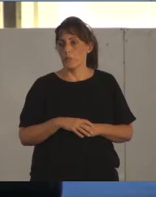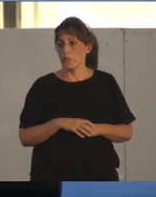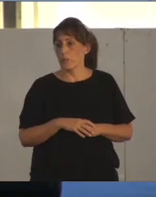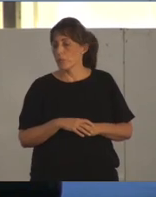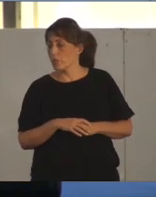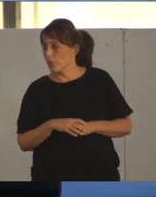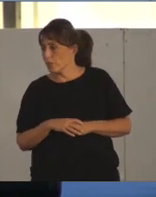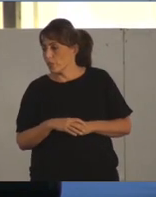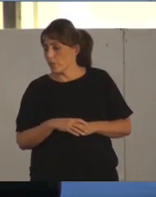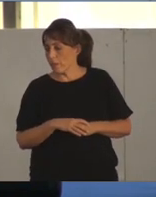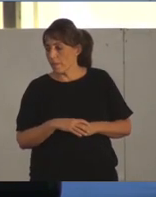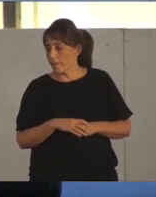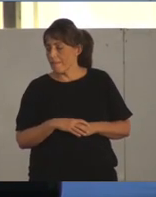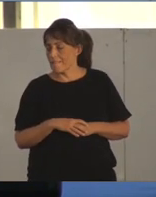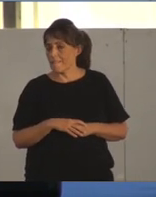Tanto.